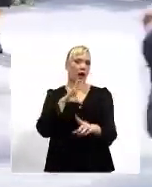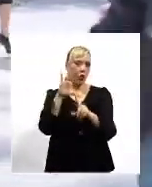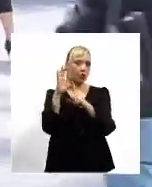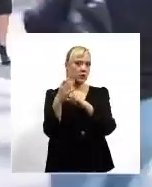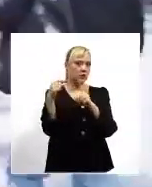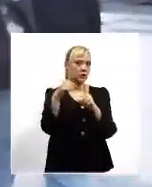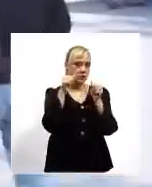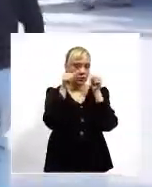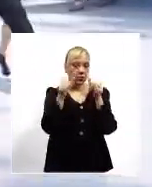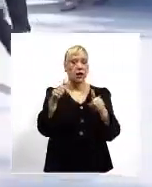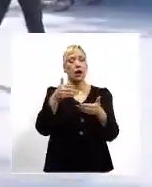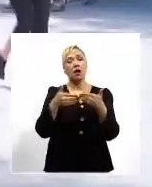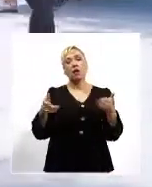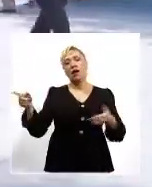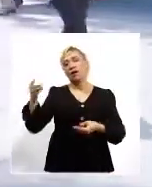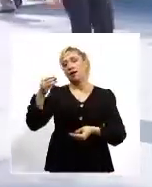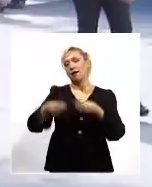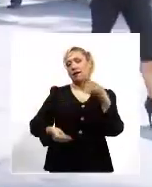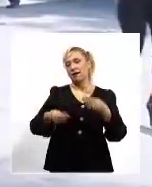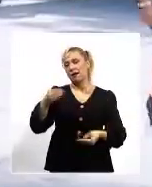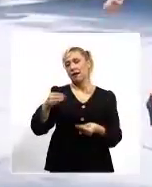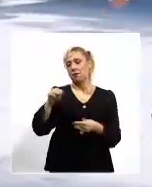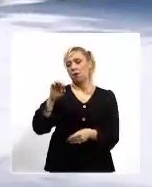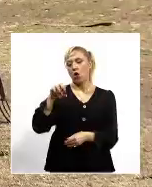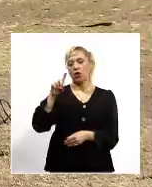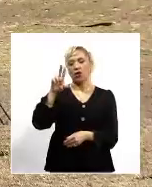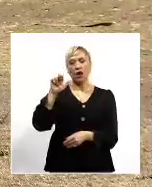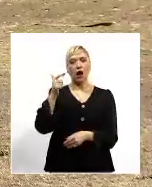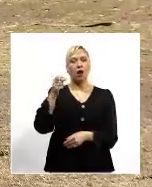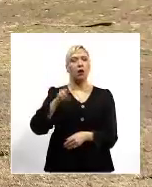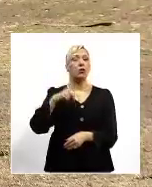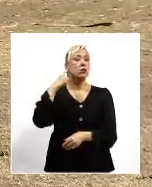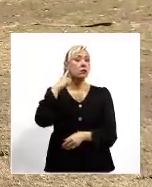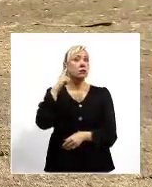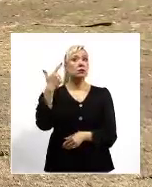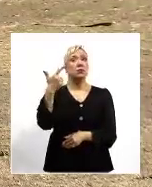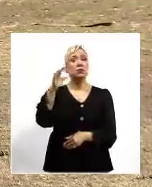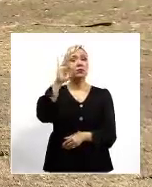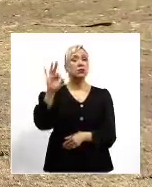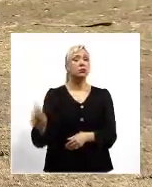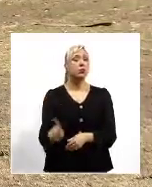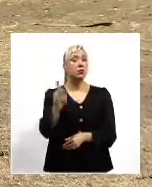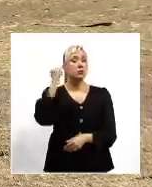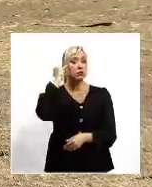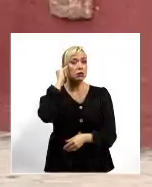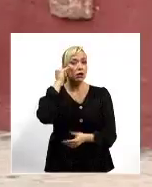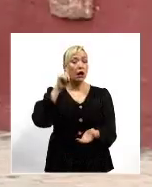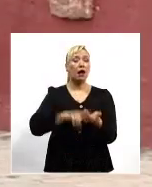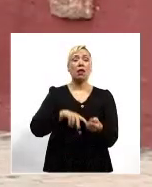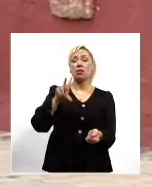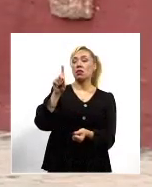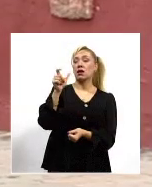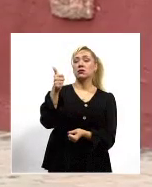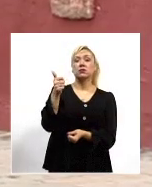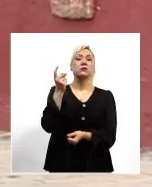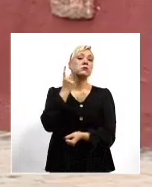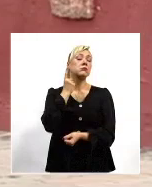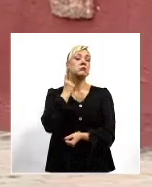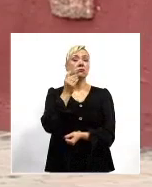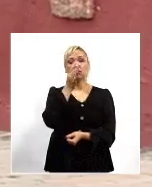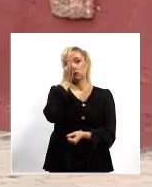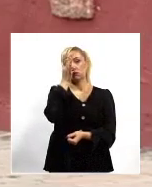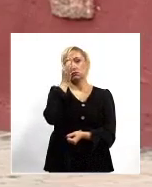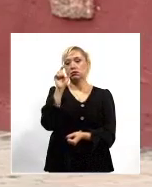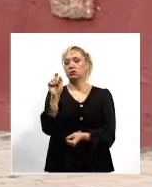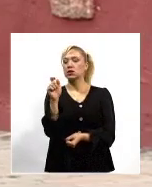Mondragón señaló que hoy la Cámara Baja se integra con un 7% de curules indígenas, esto es 36 diputaciones, 22